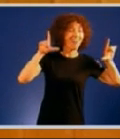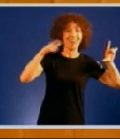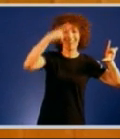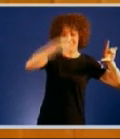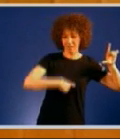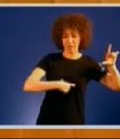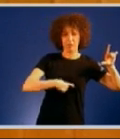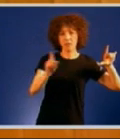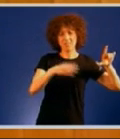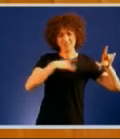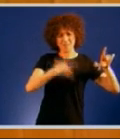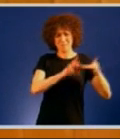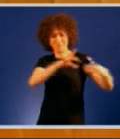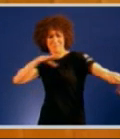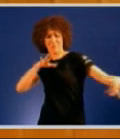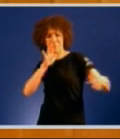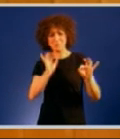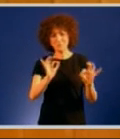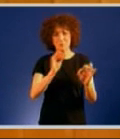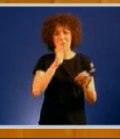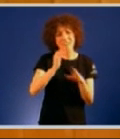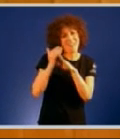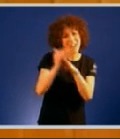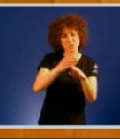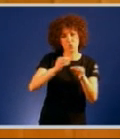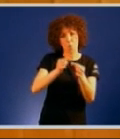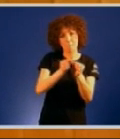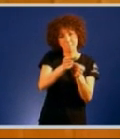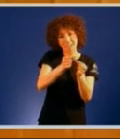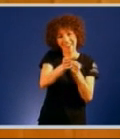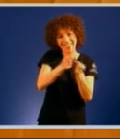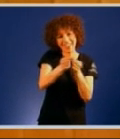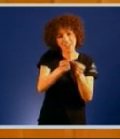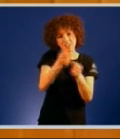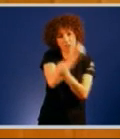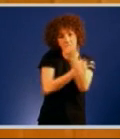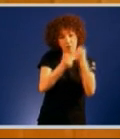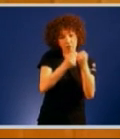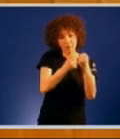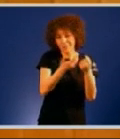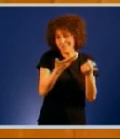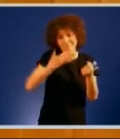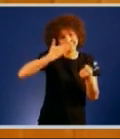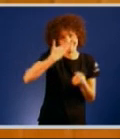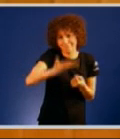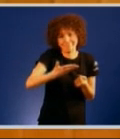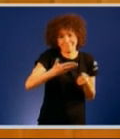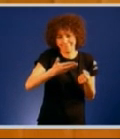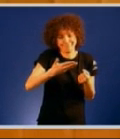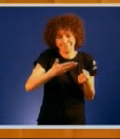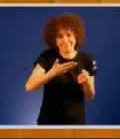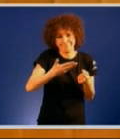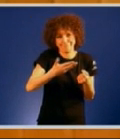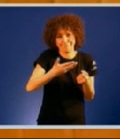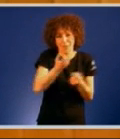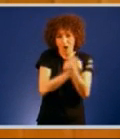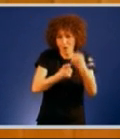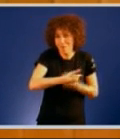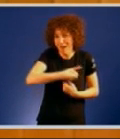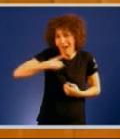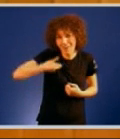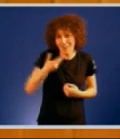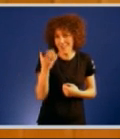además tenemos el resto de medidas económicas que acompañan pues a la economía en Seral, no nuestro país,